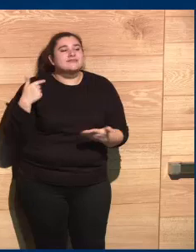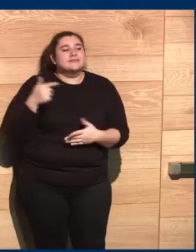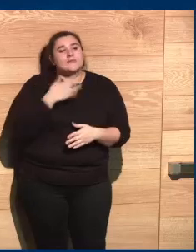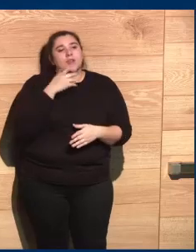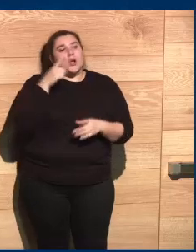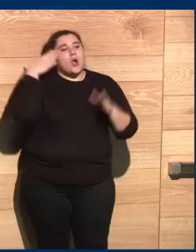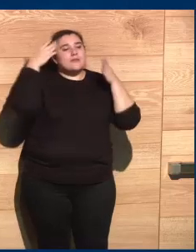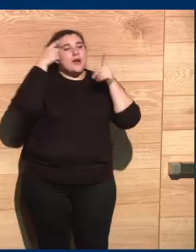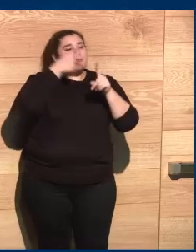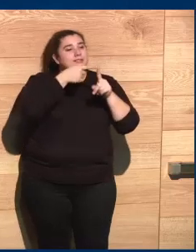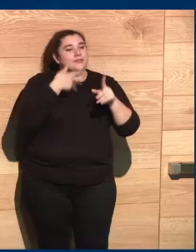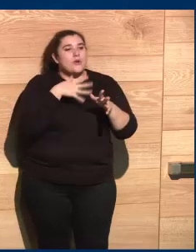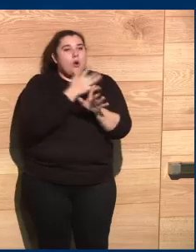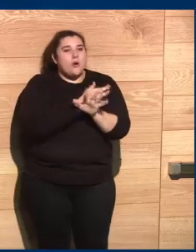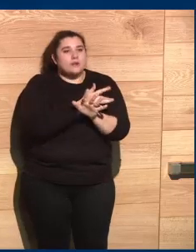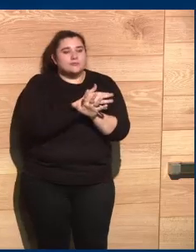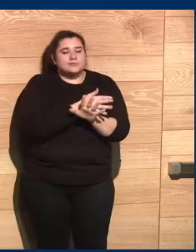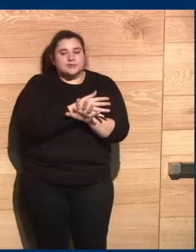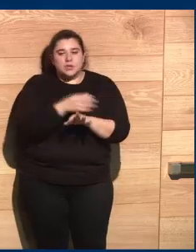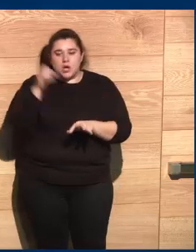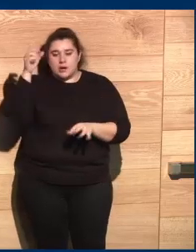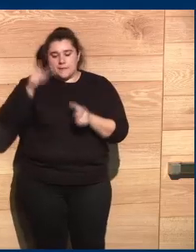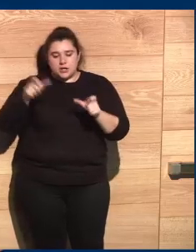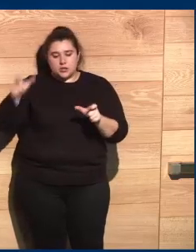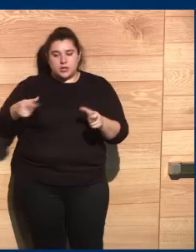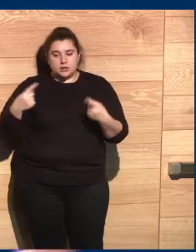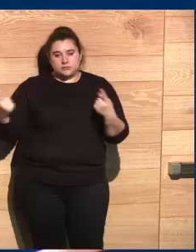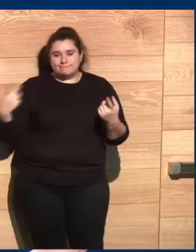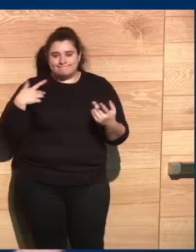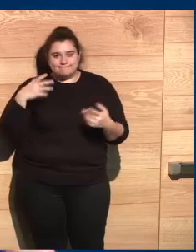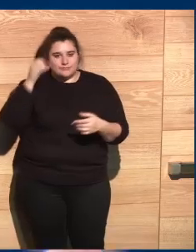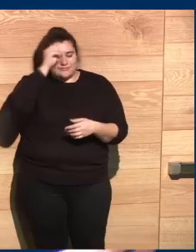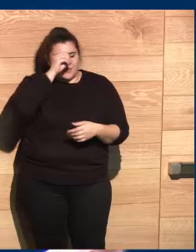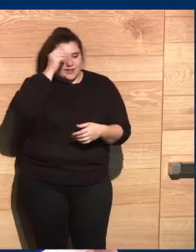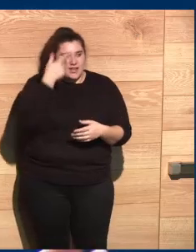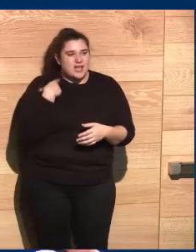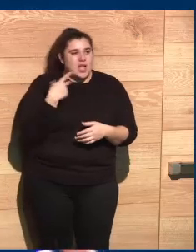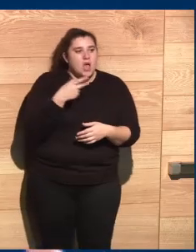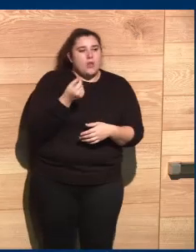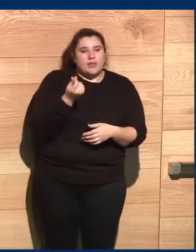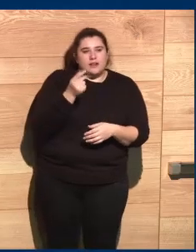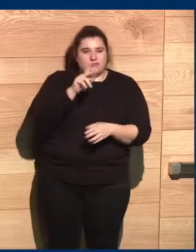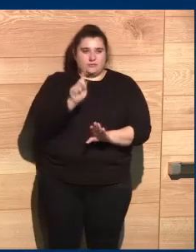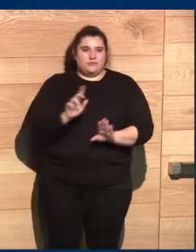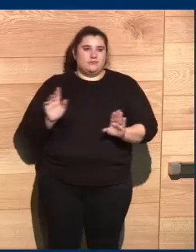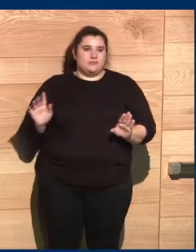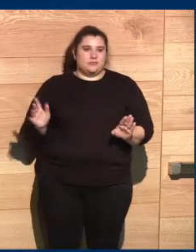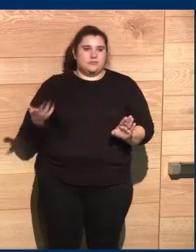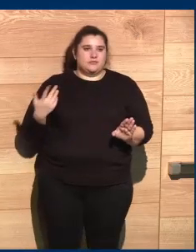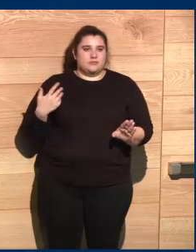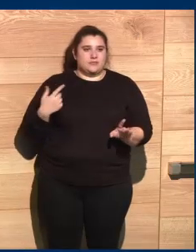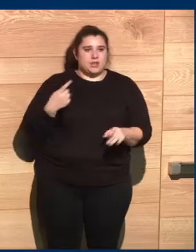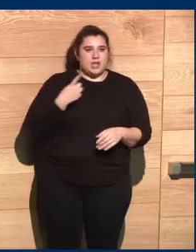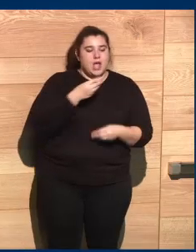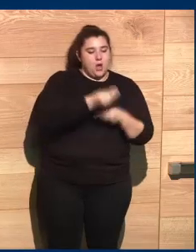va a pensar en utilizar dinero, 1.000 o 500 o 200 o 100 euros, en un objeto